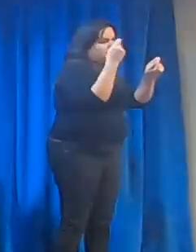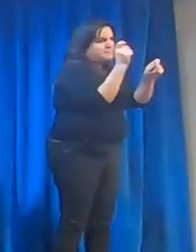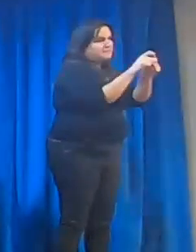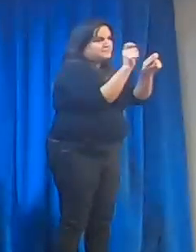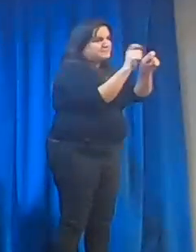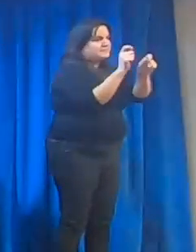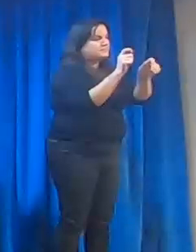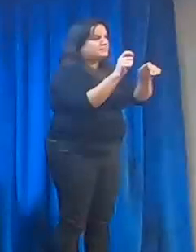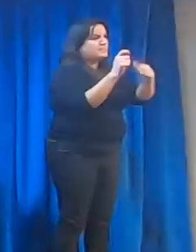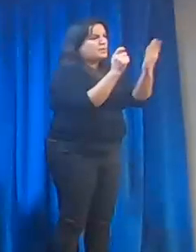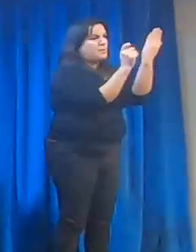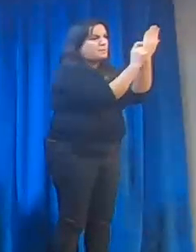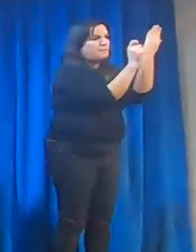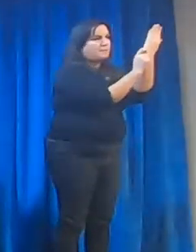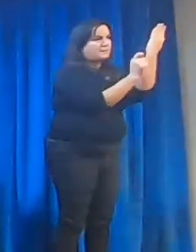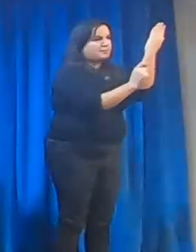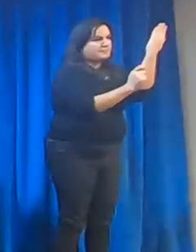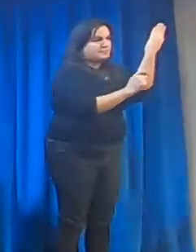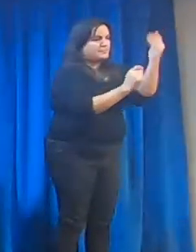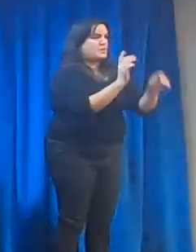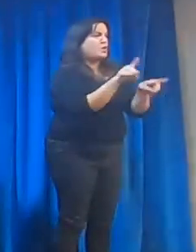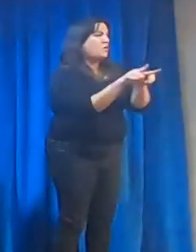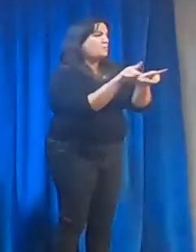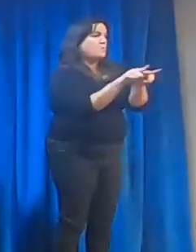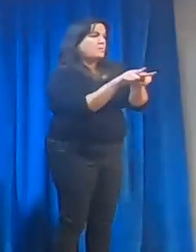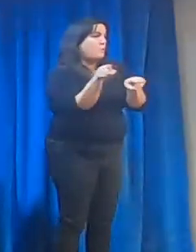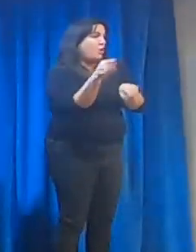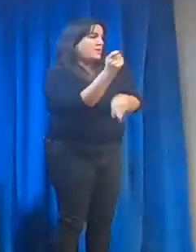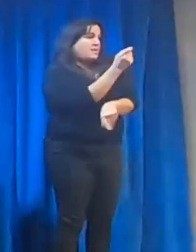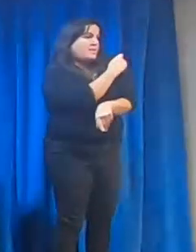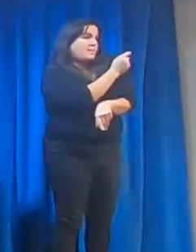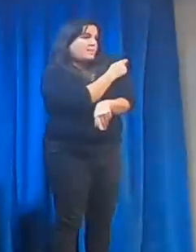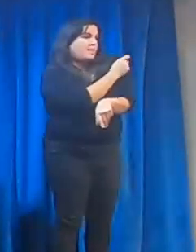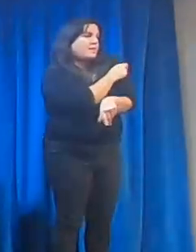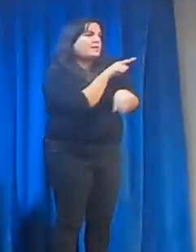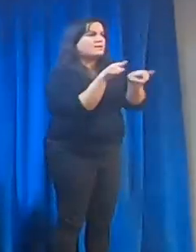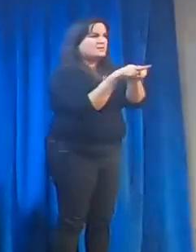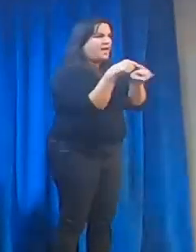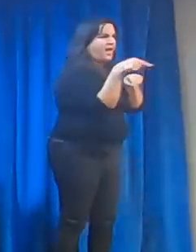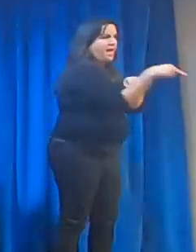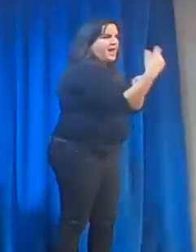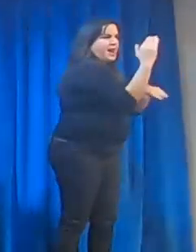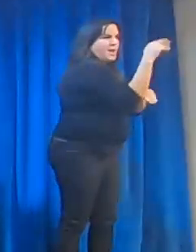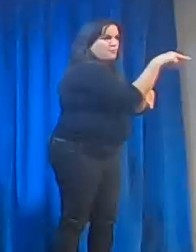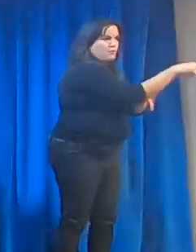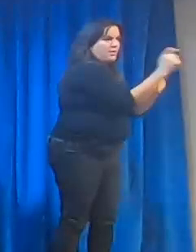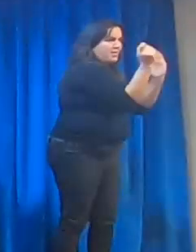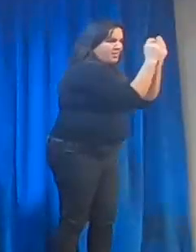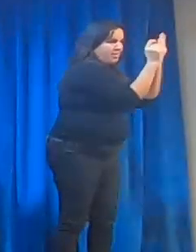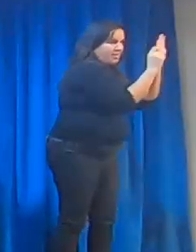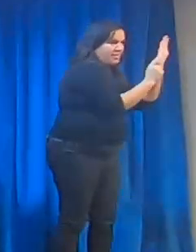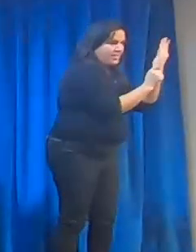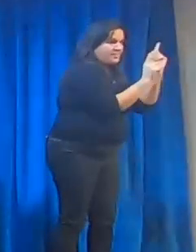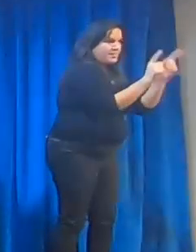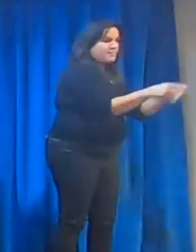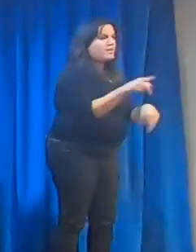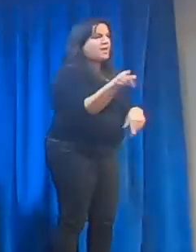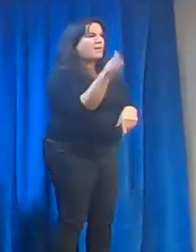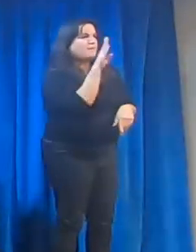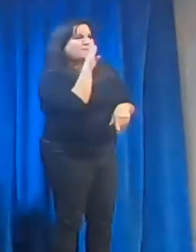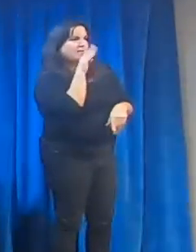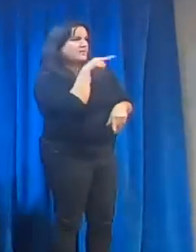esa situación que ella había vivido realmente muy pasivamente, ¿no?